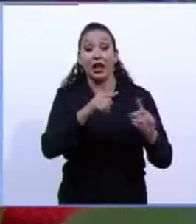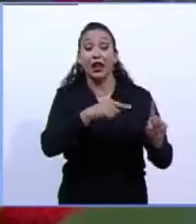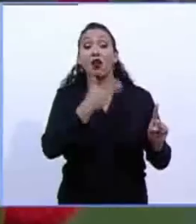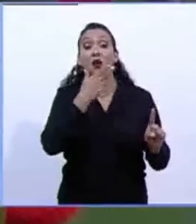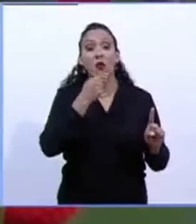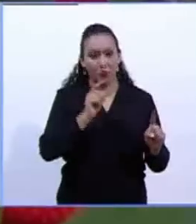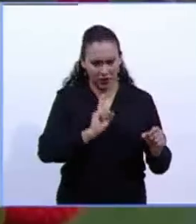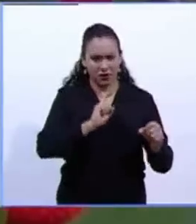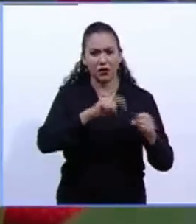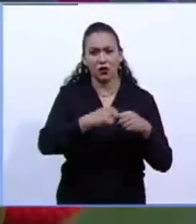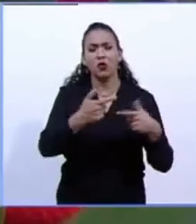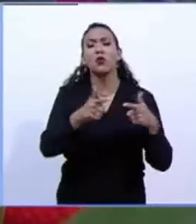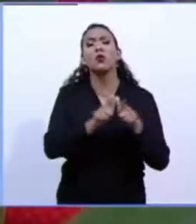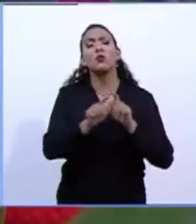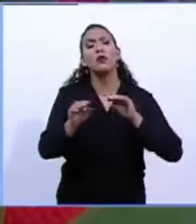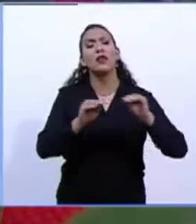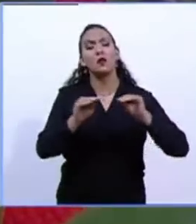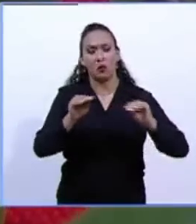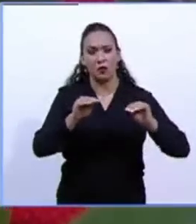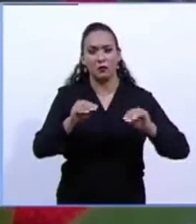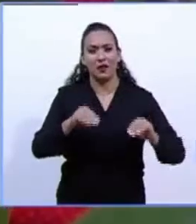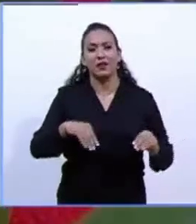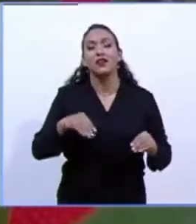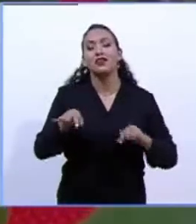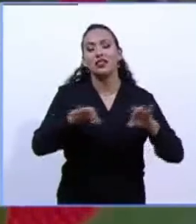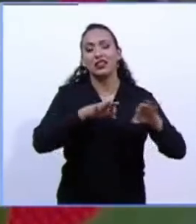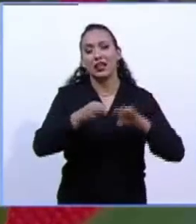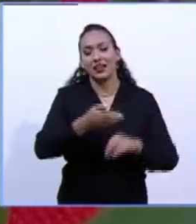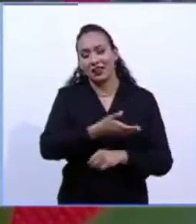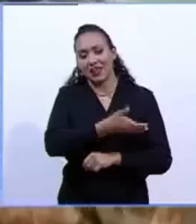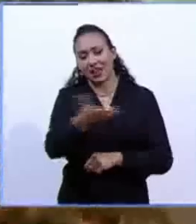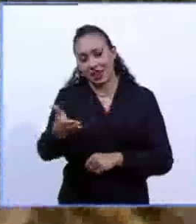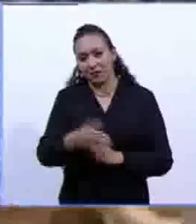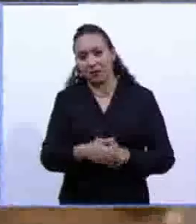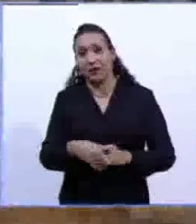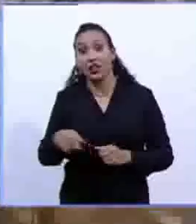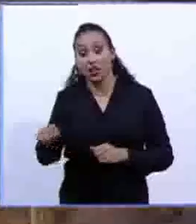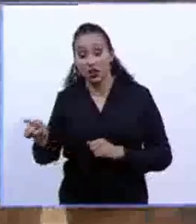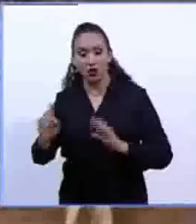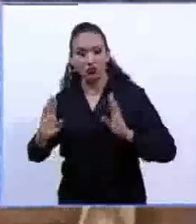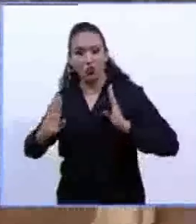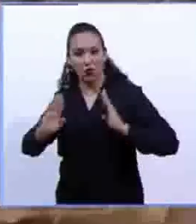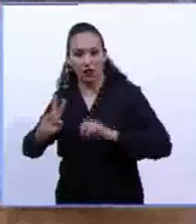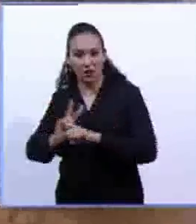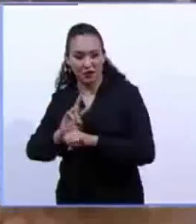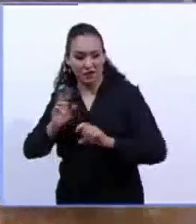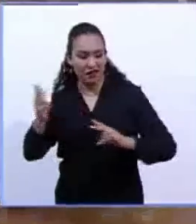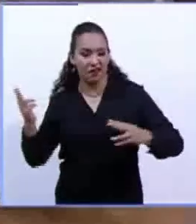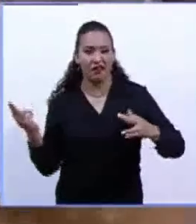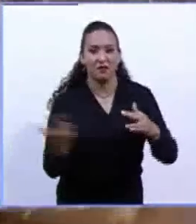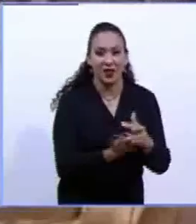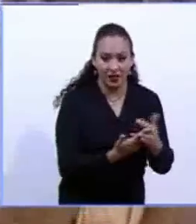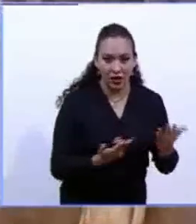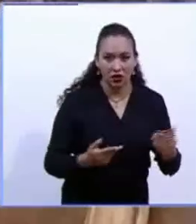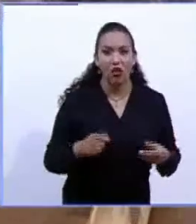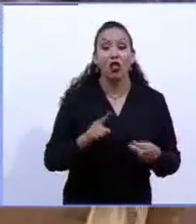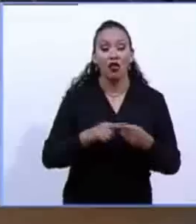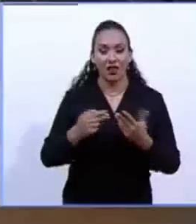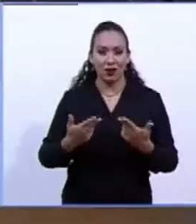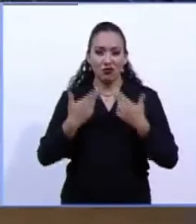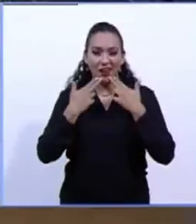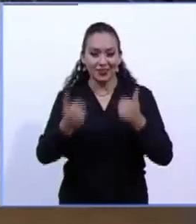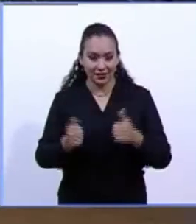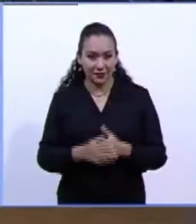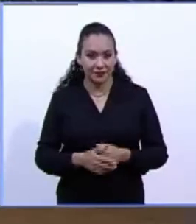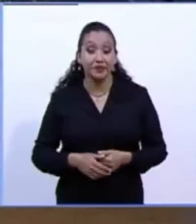al movimiento de trabajadores rurales Sí Tierra y fue asesinado por guardias privados en una hacienda. A pesar de que a 2